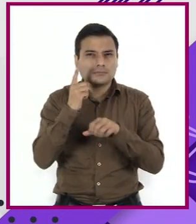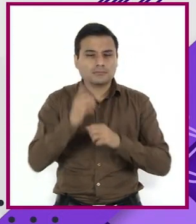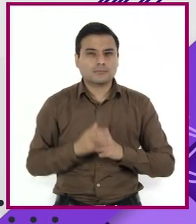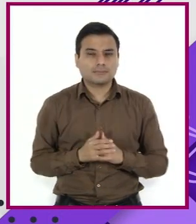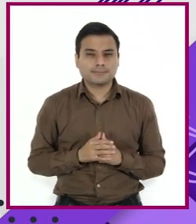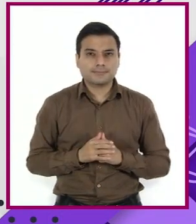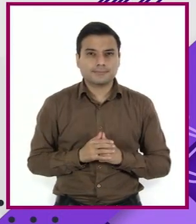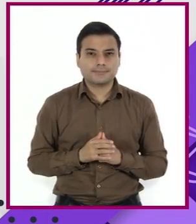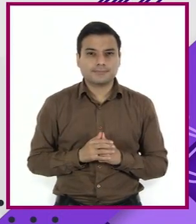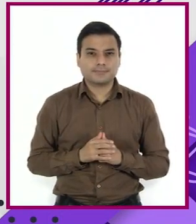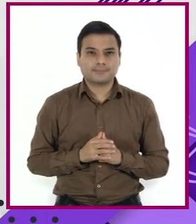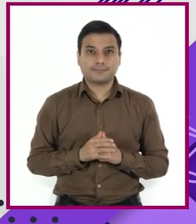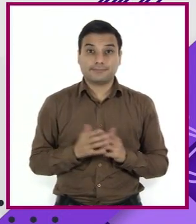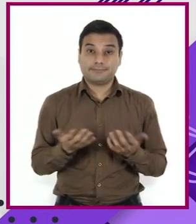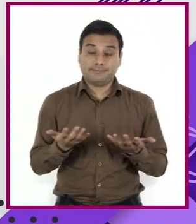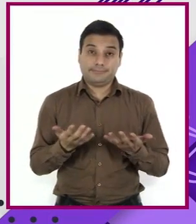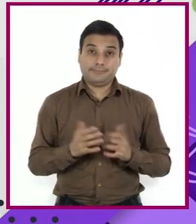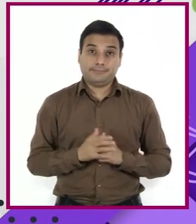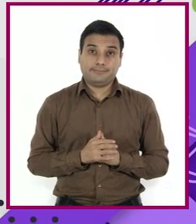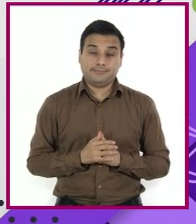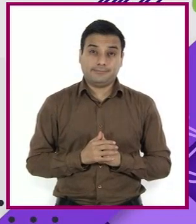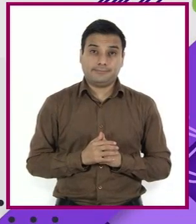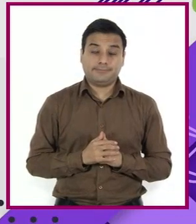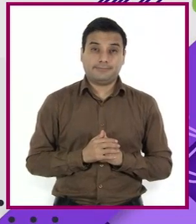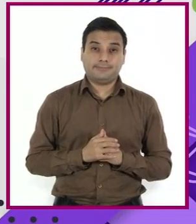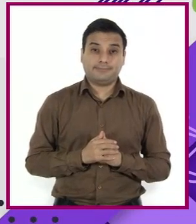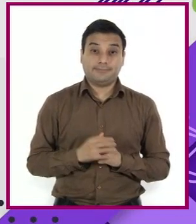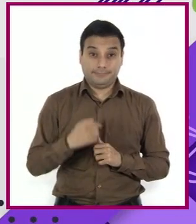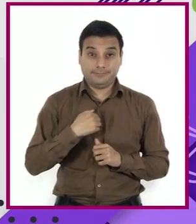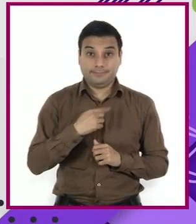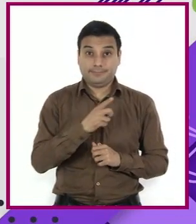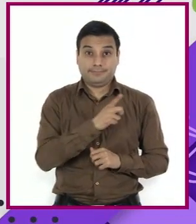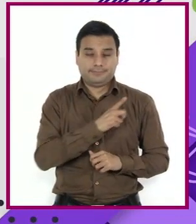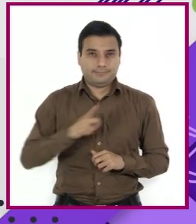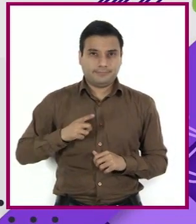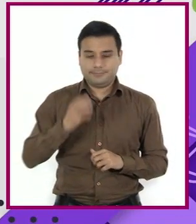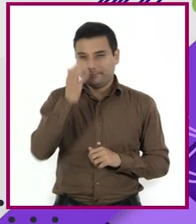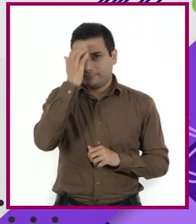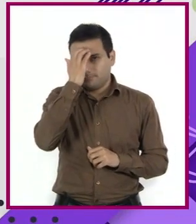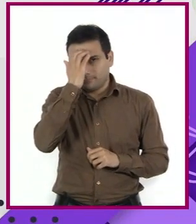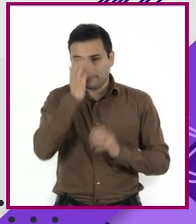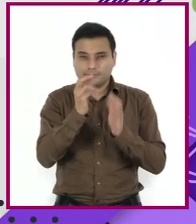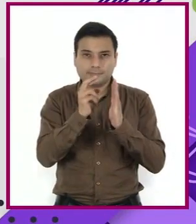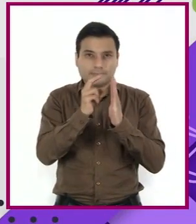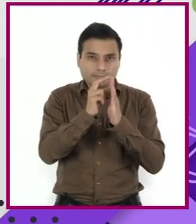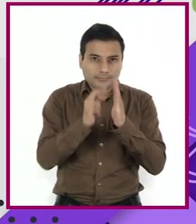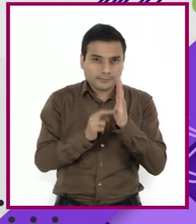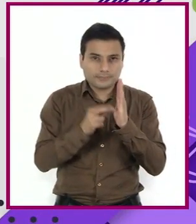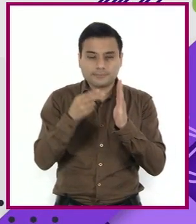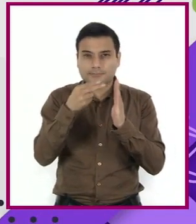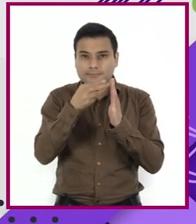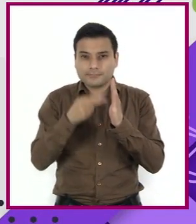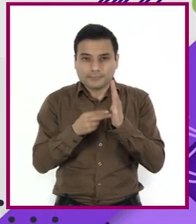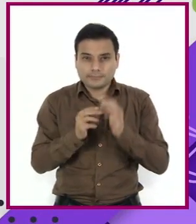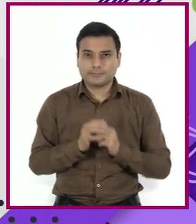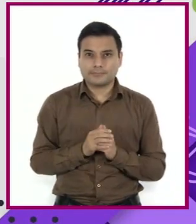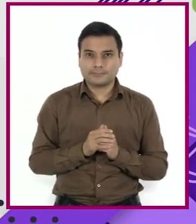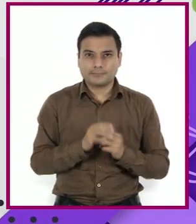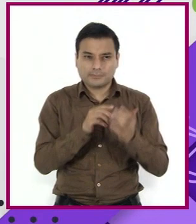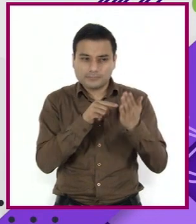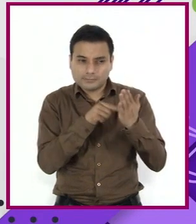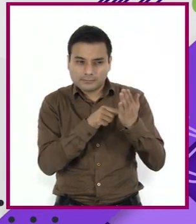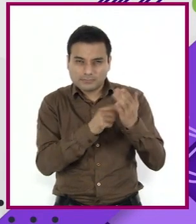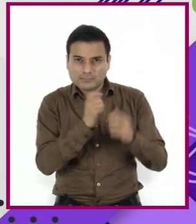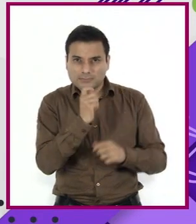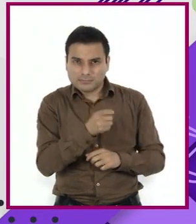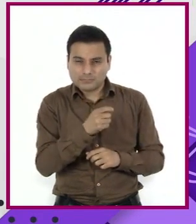Es reglamentario. Tener conocimiento de reglas y normas e interpretar dichas normas.